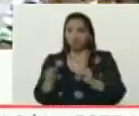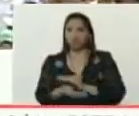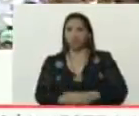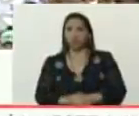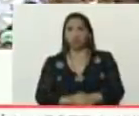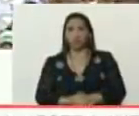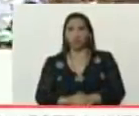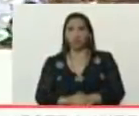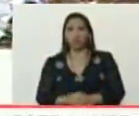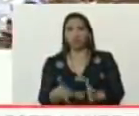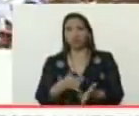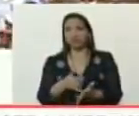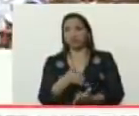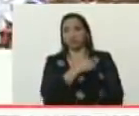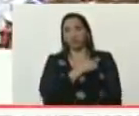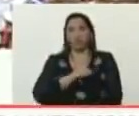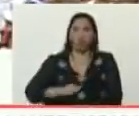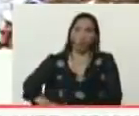floja,